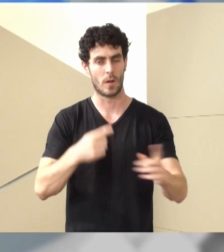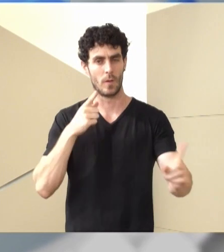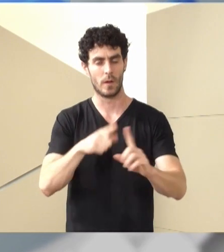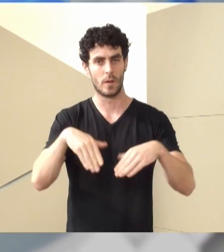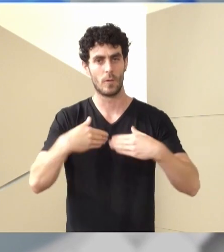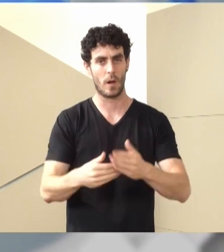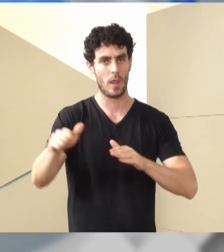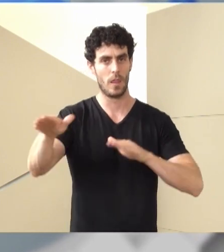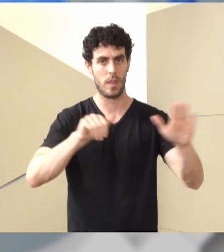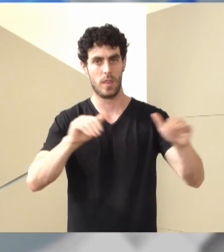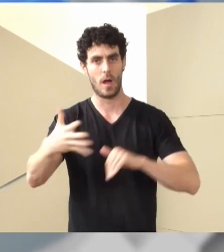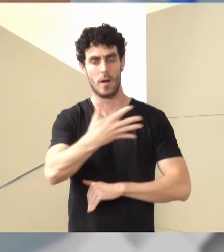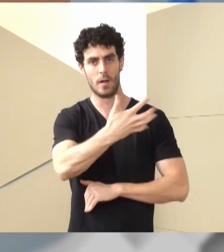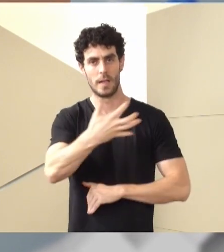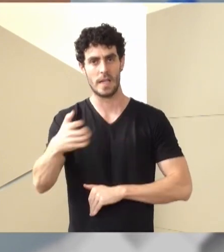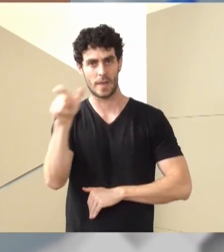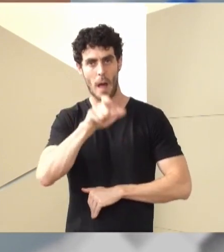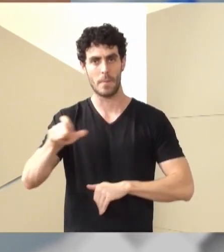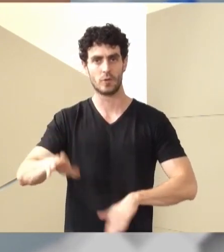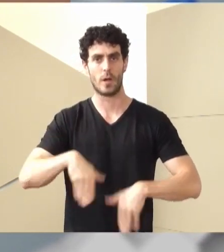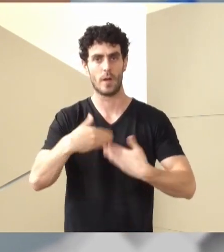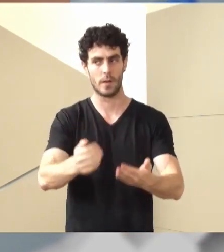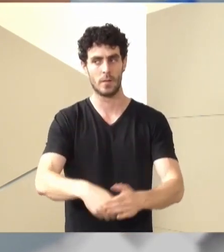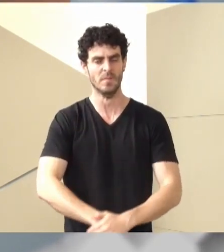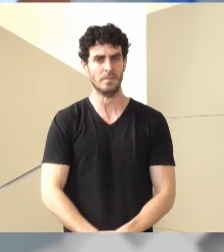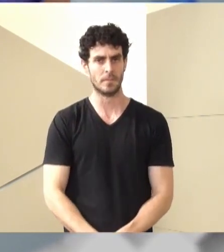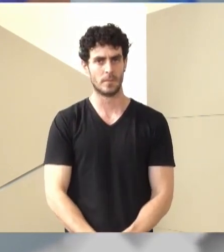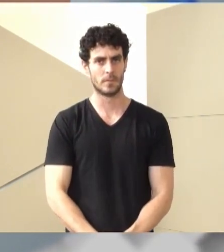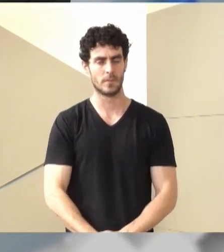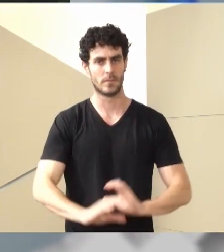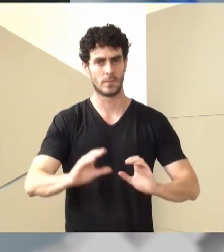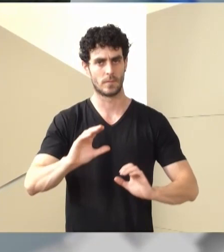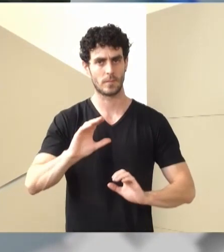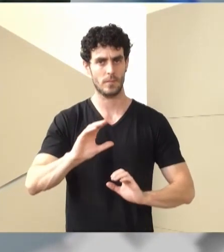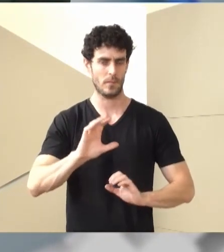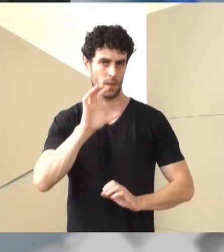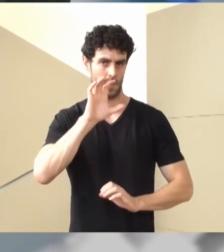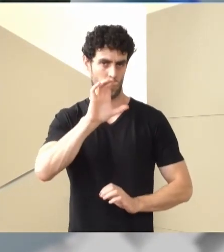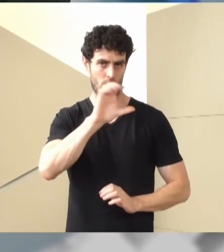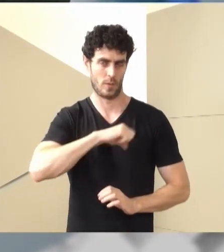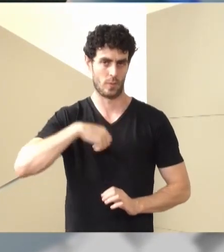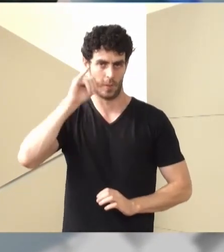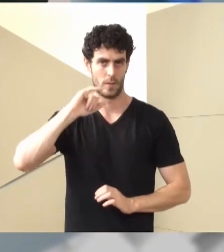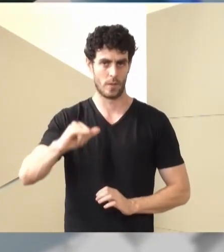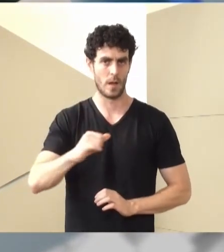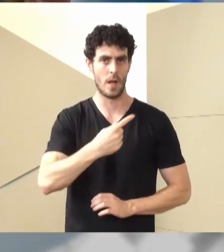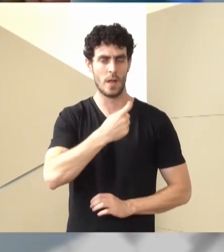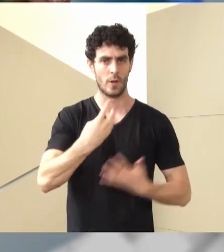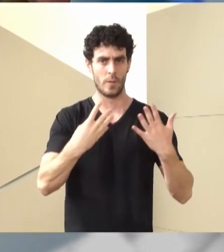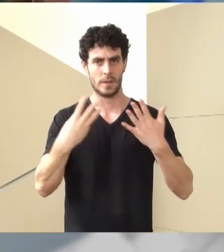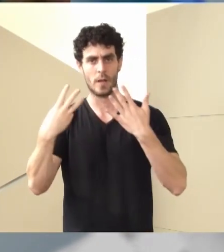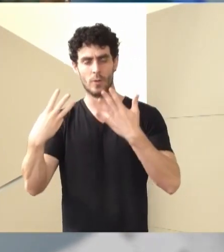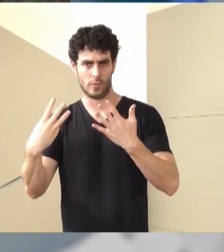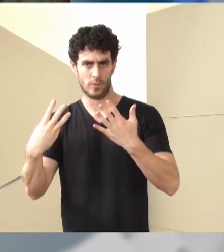captar 500 donantes. Nuestra comunidad durante todo un año tiene que captar 198 donantes.